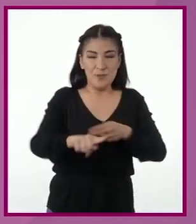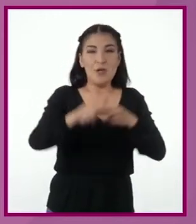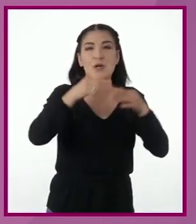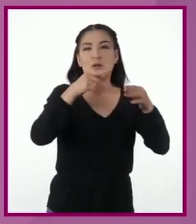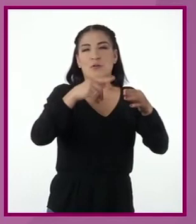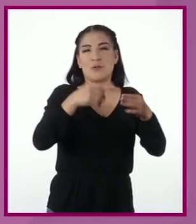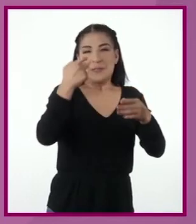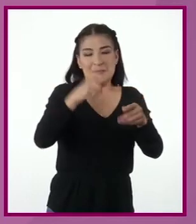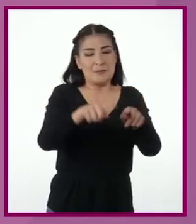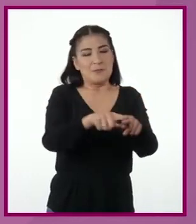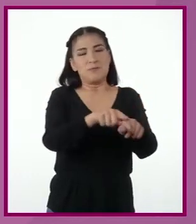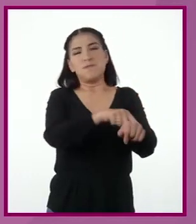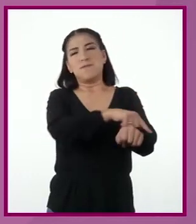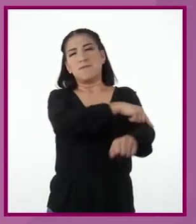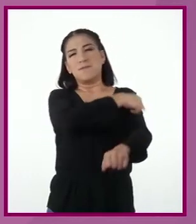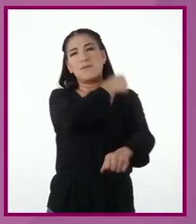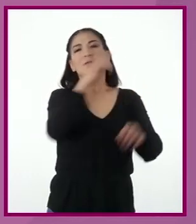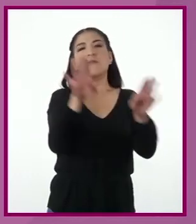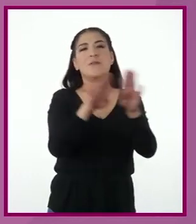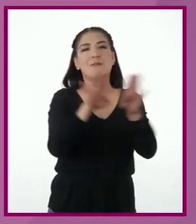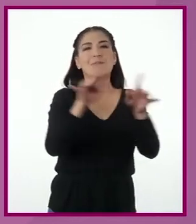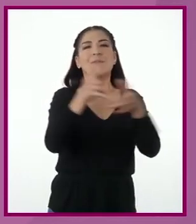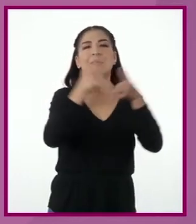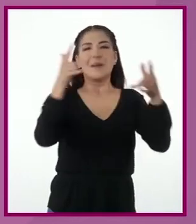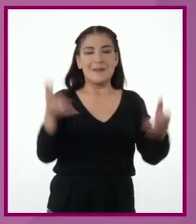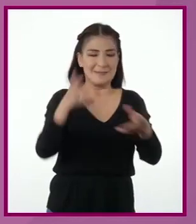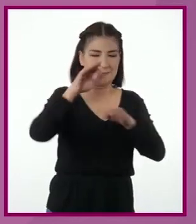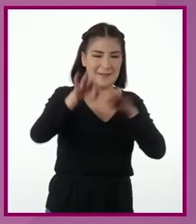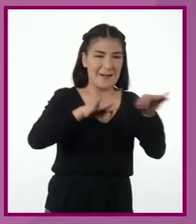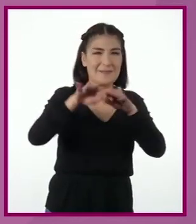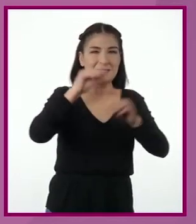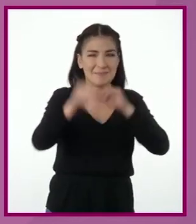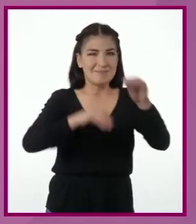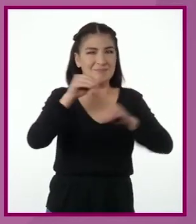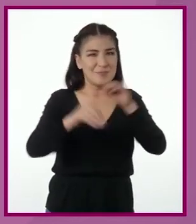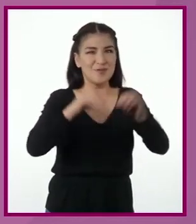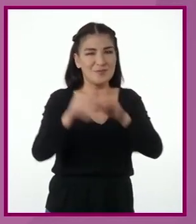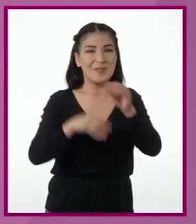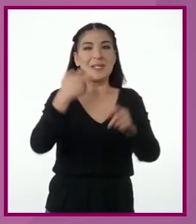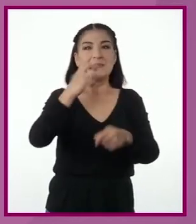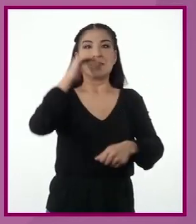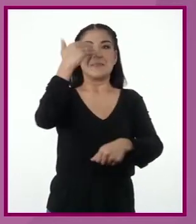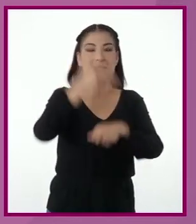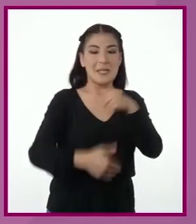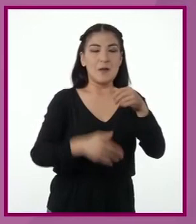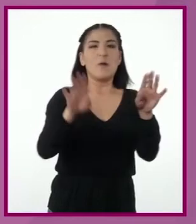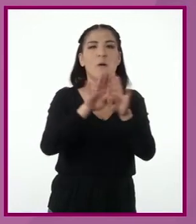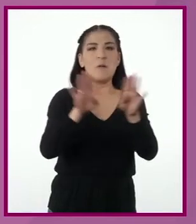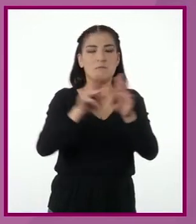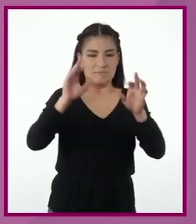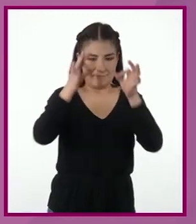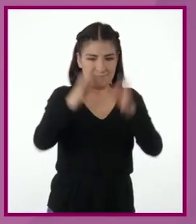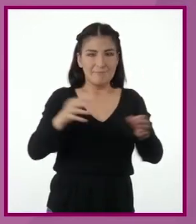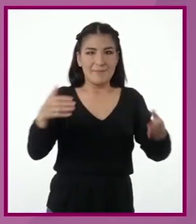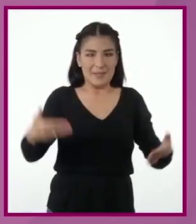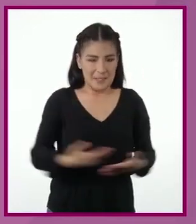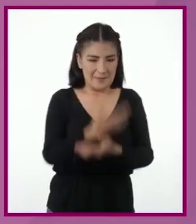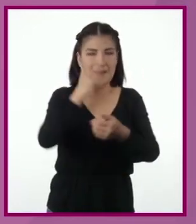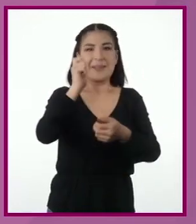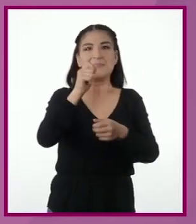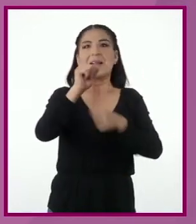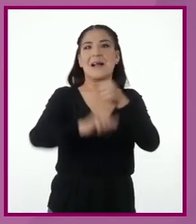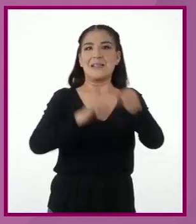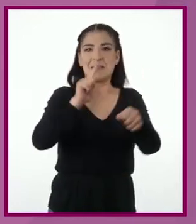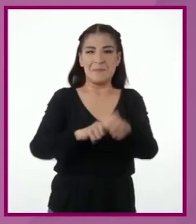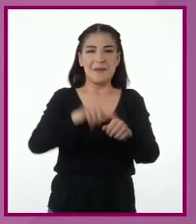hecho el pensamiento evolutivo moderno. En esos escritos y finalmente en El origen de las especies por medio de la selección natural,